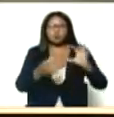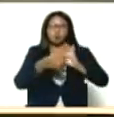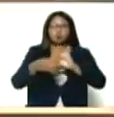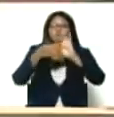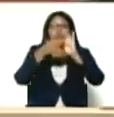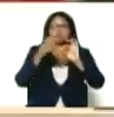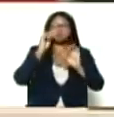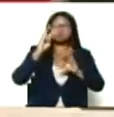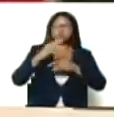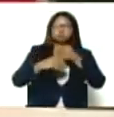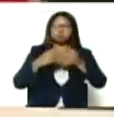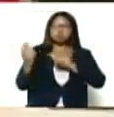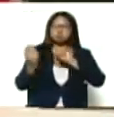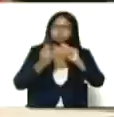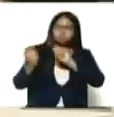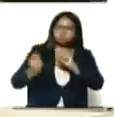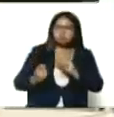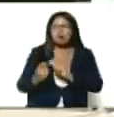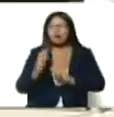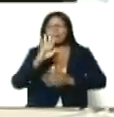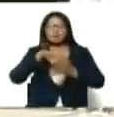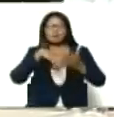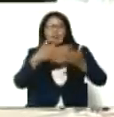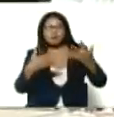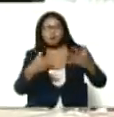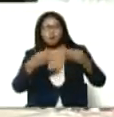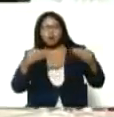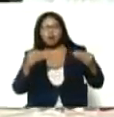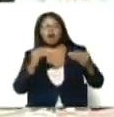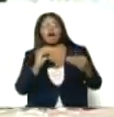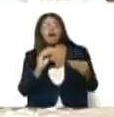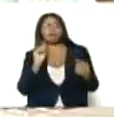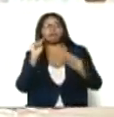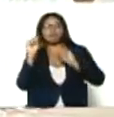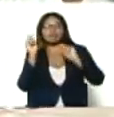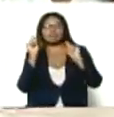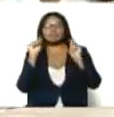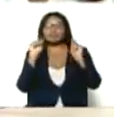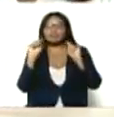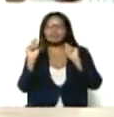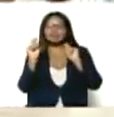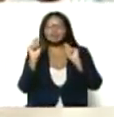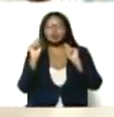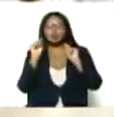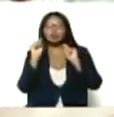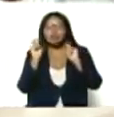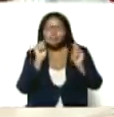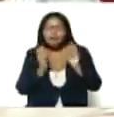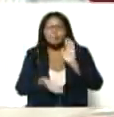deliberando, planificando, atendiendo los temas de nuestra patria.